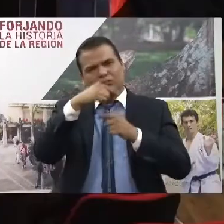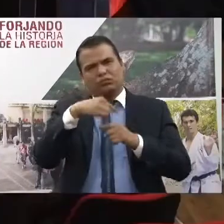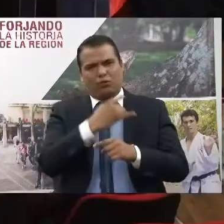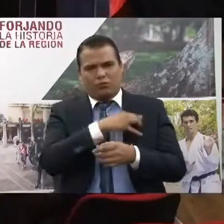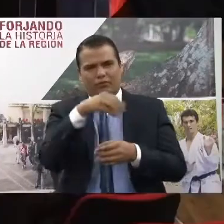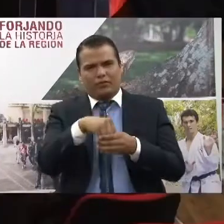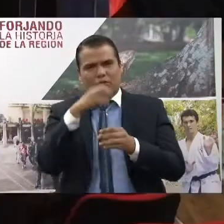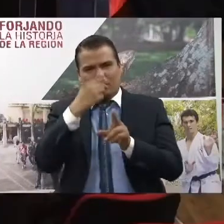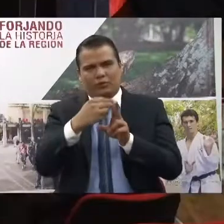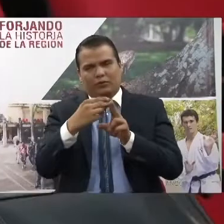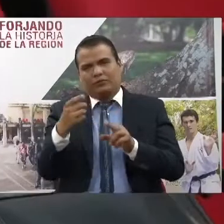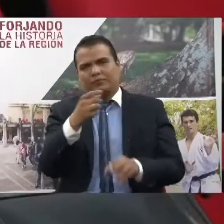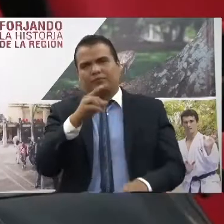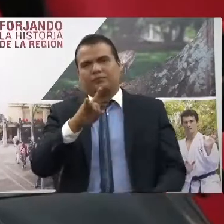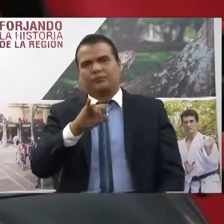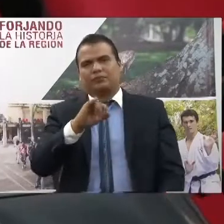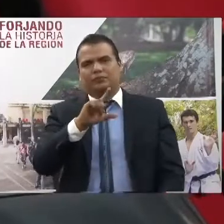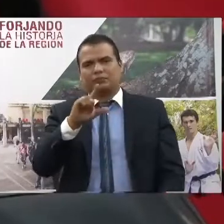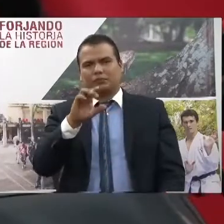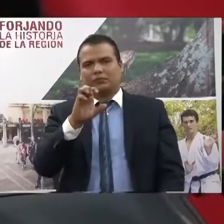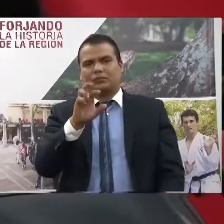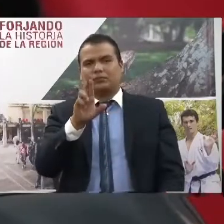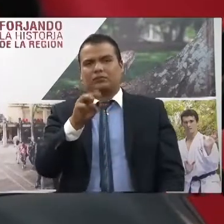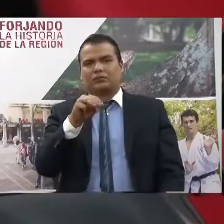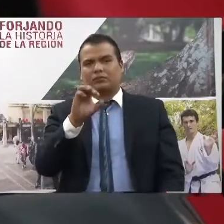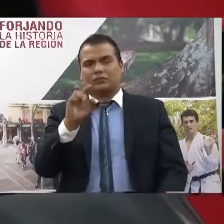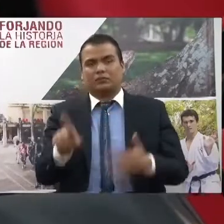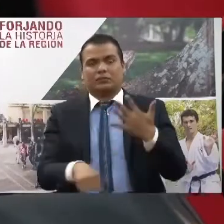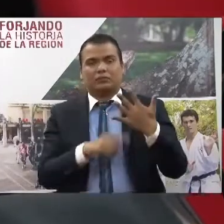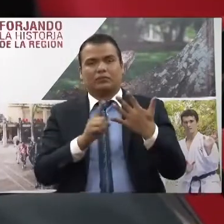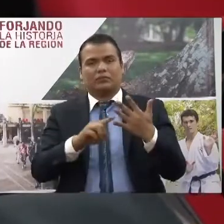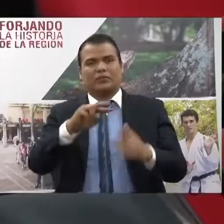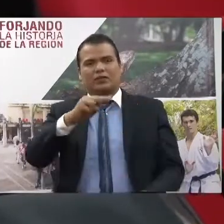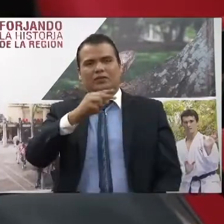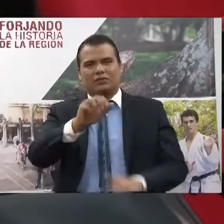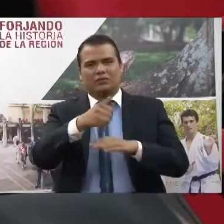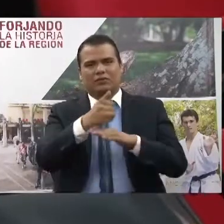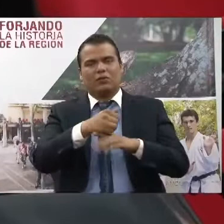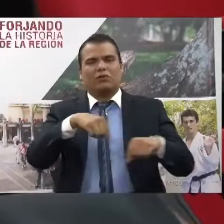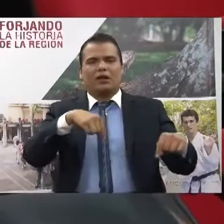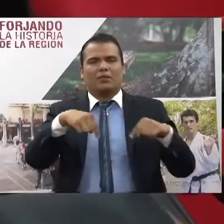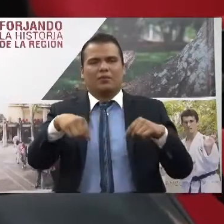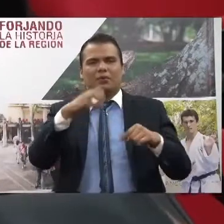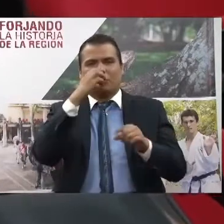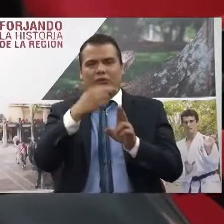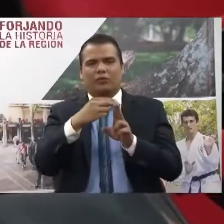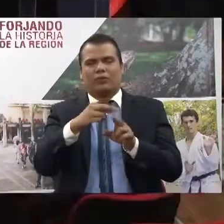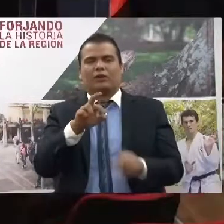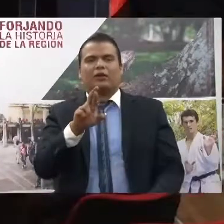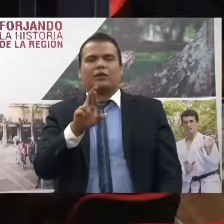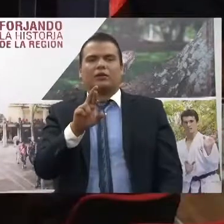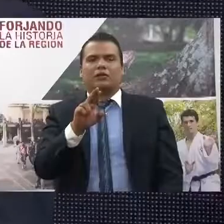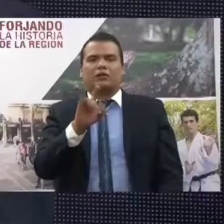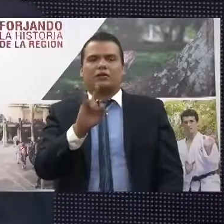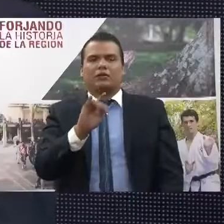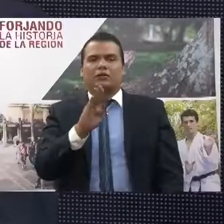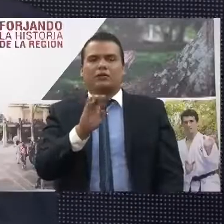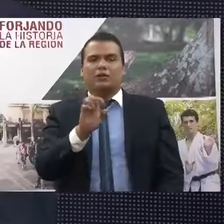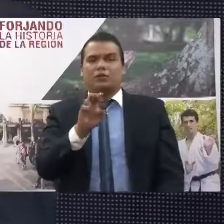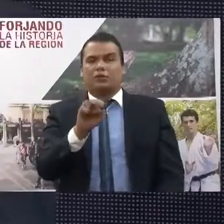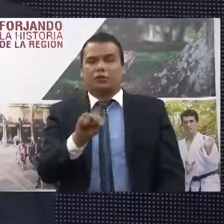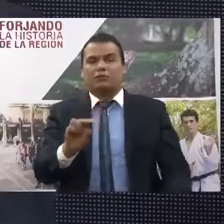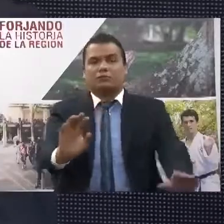Vargas, el señor vicerrector administrativo, profesor Rubén Darío Echeverry Romero, el